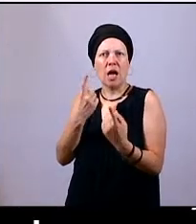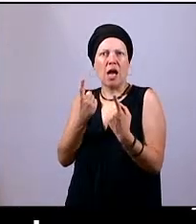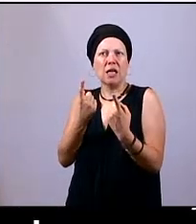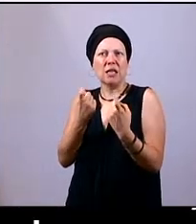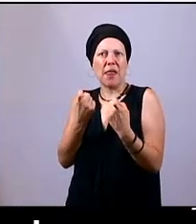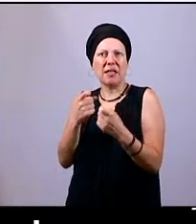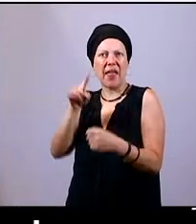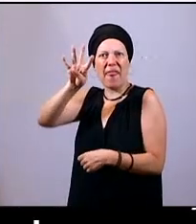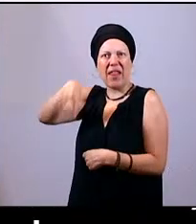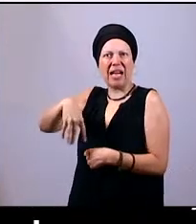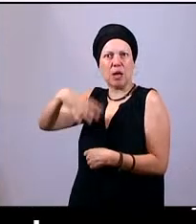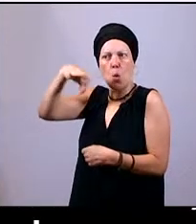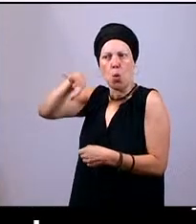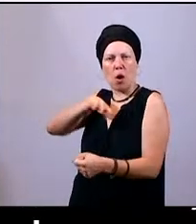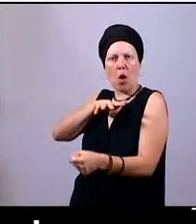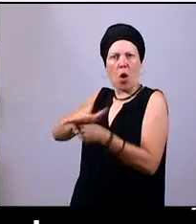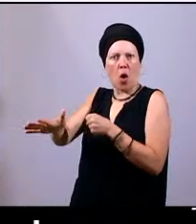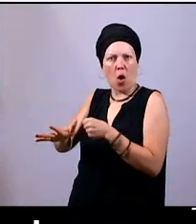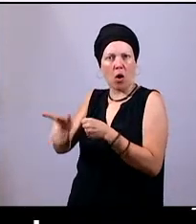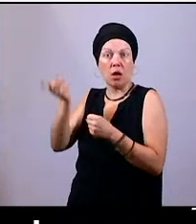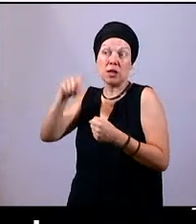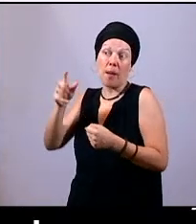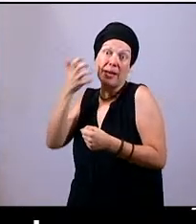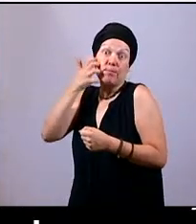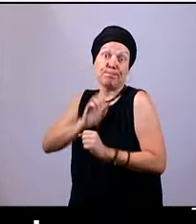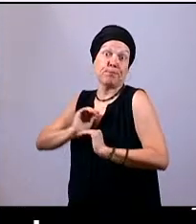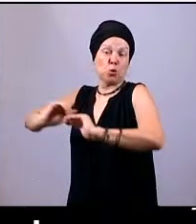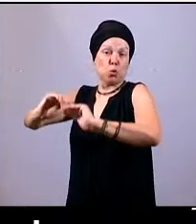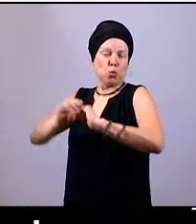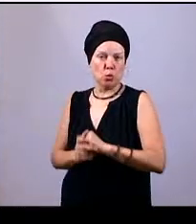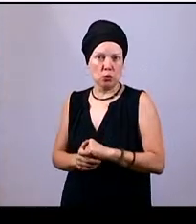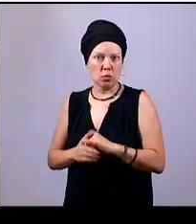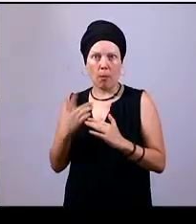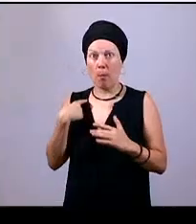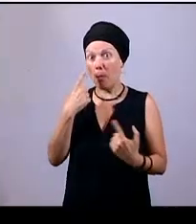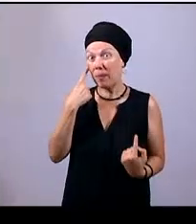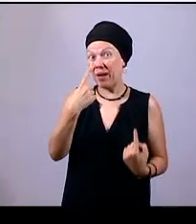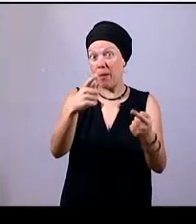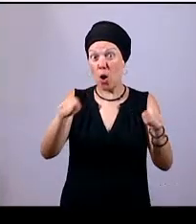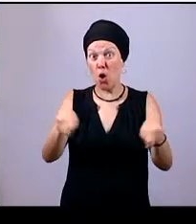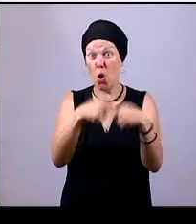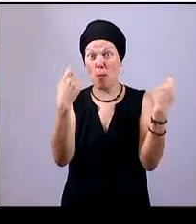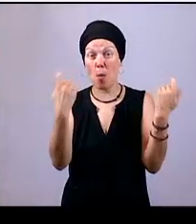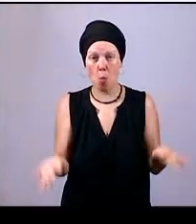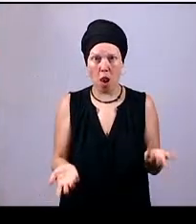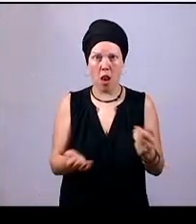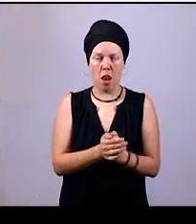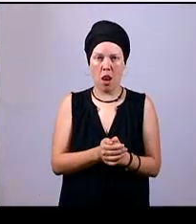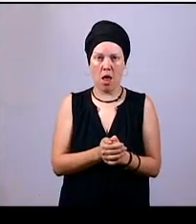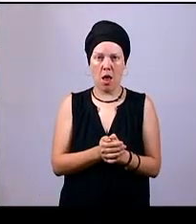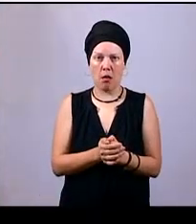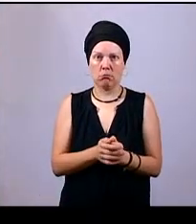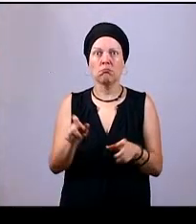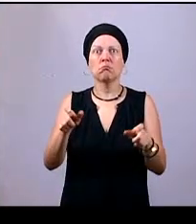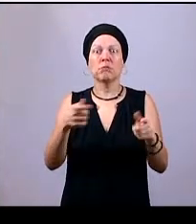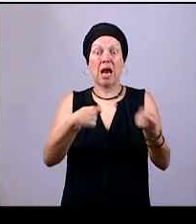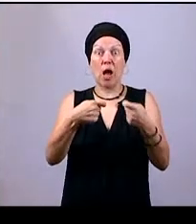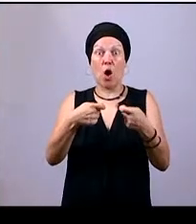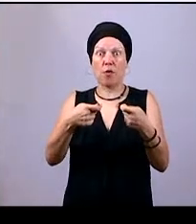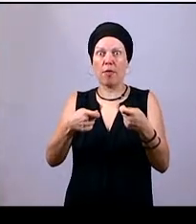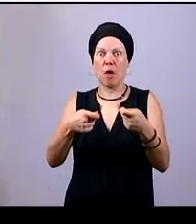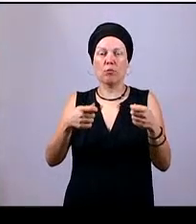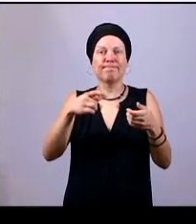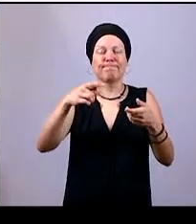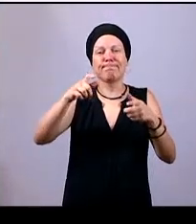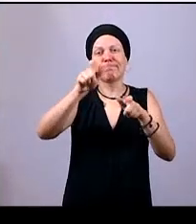de Cataluña y a su singularidad, rompiendo por primera vez esa multilateralidad en la negociación del sistema